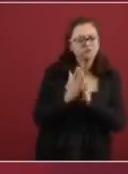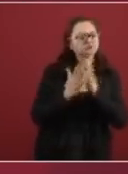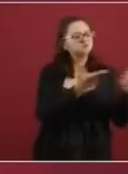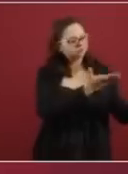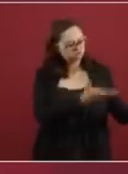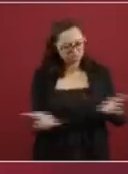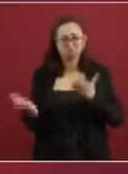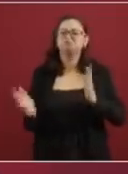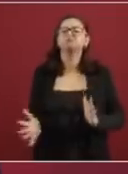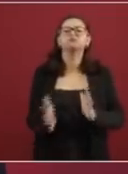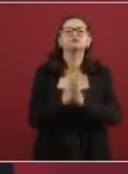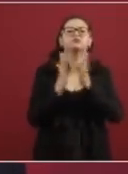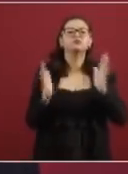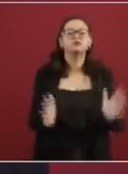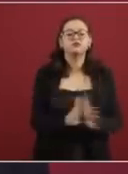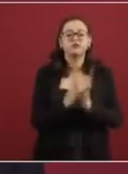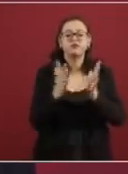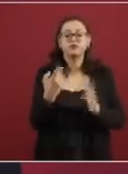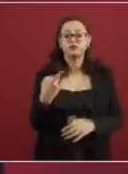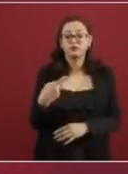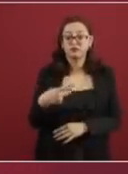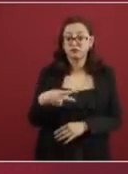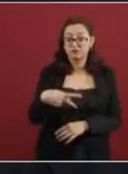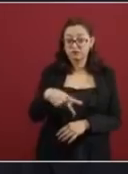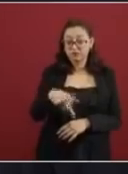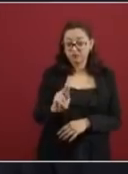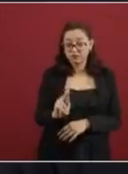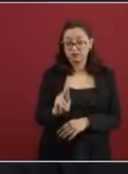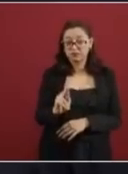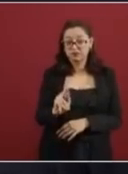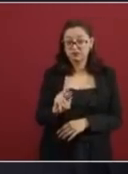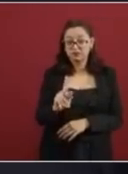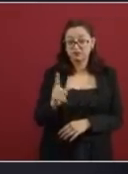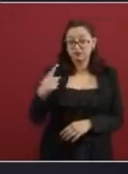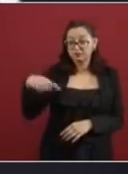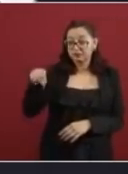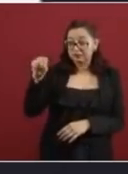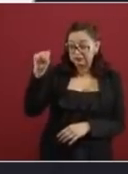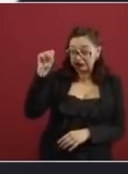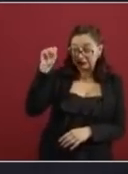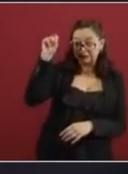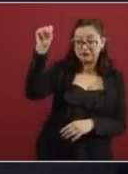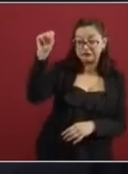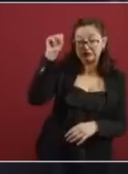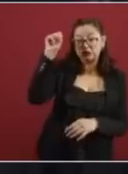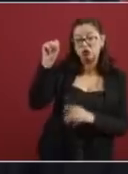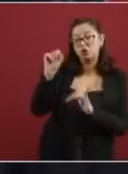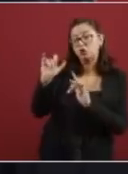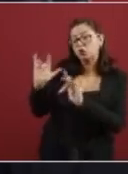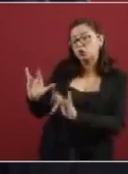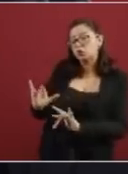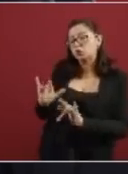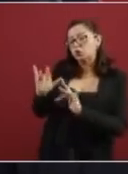nada más que ya no hay sindicatos predilectos del gobierno,